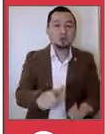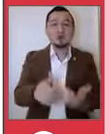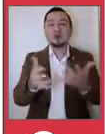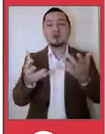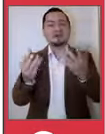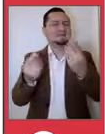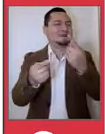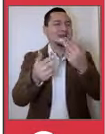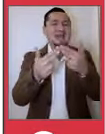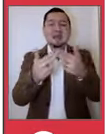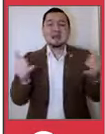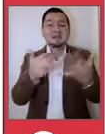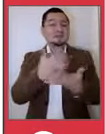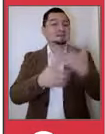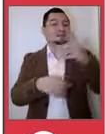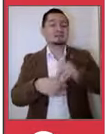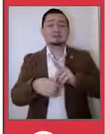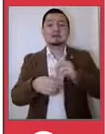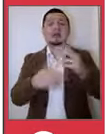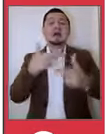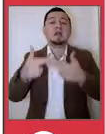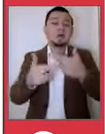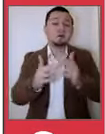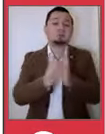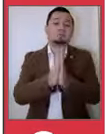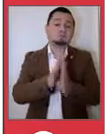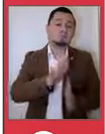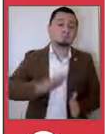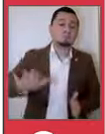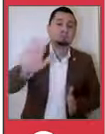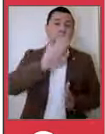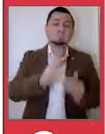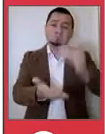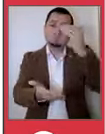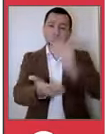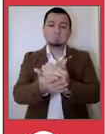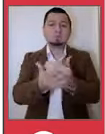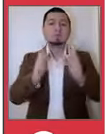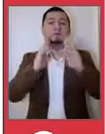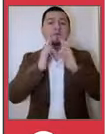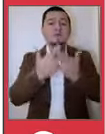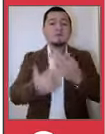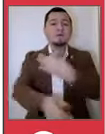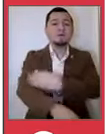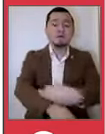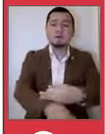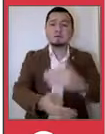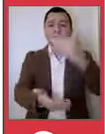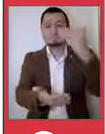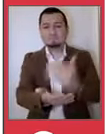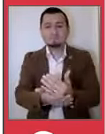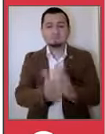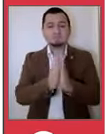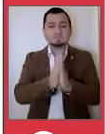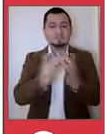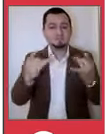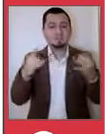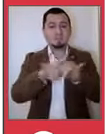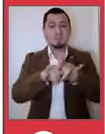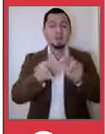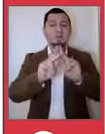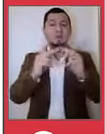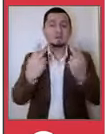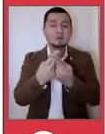parezca durante 15 días pedimos a la gente que nos ayude a suspender reuniones familiares y de convivio y cerraremos las